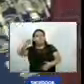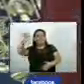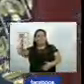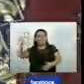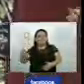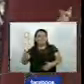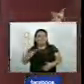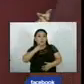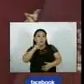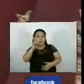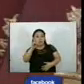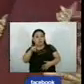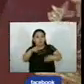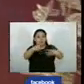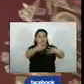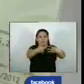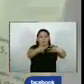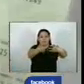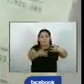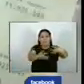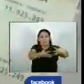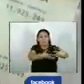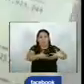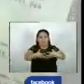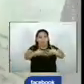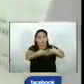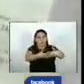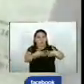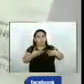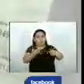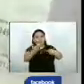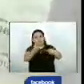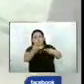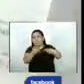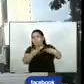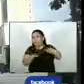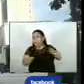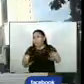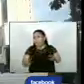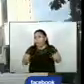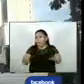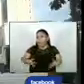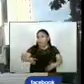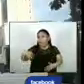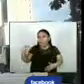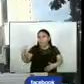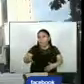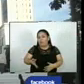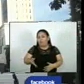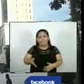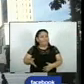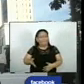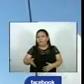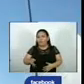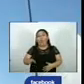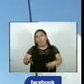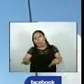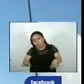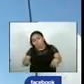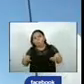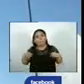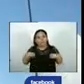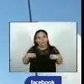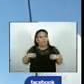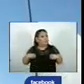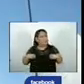De acuerdo a la ley estadounidense, existen muchos estándares bajo los cuales se puede negar o aprobar